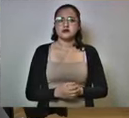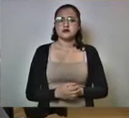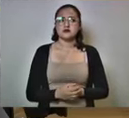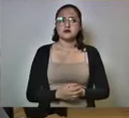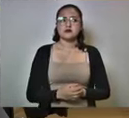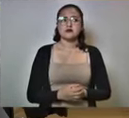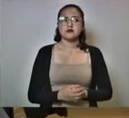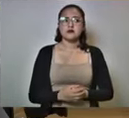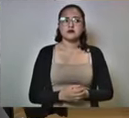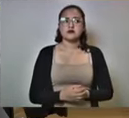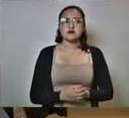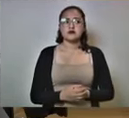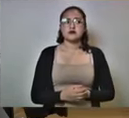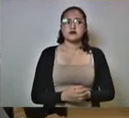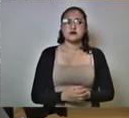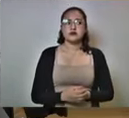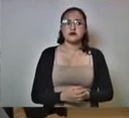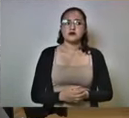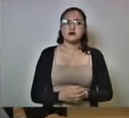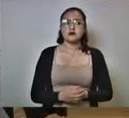Estamos hablando